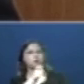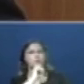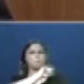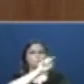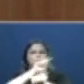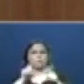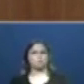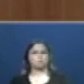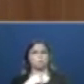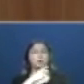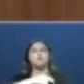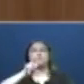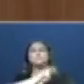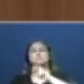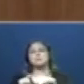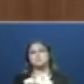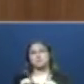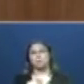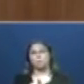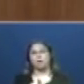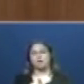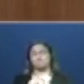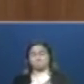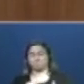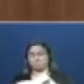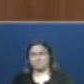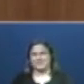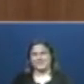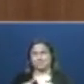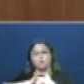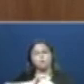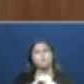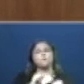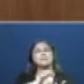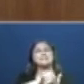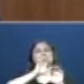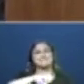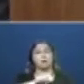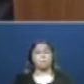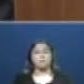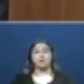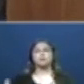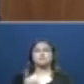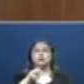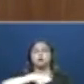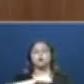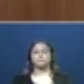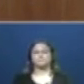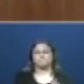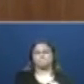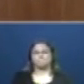buscando su más intensa y eficaz implicación con Castilla y león Para ello estamos recorriendo Dos